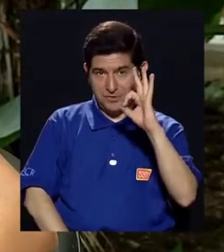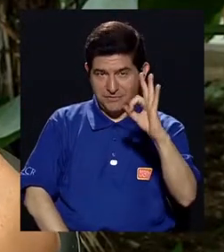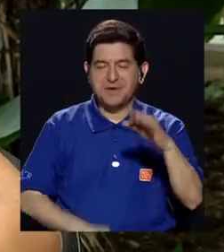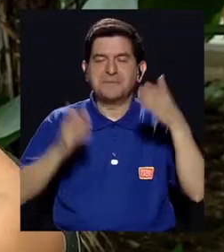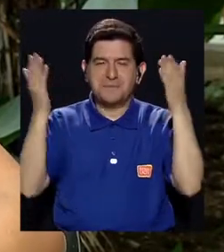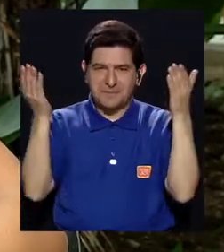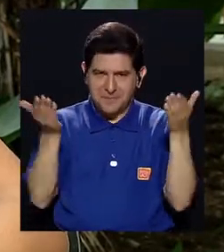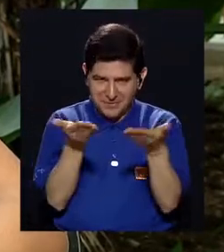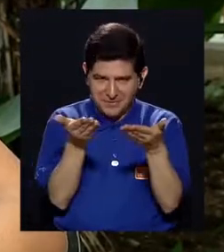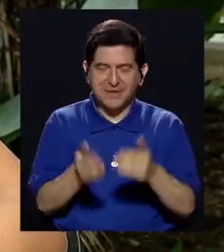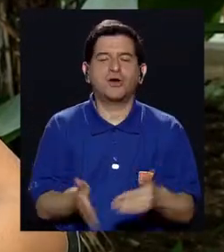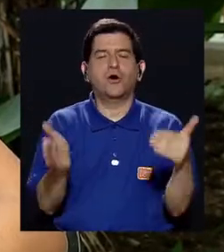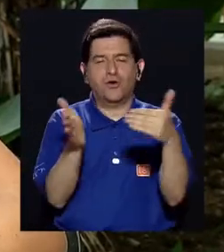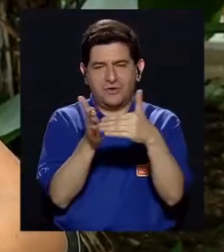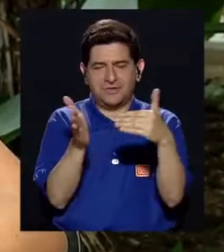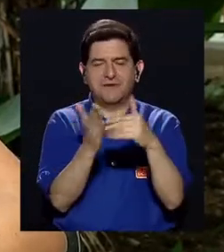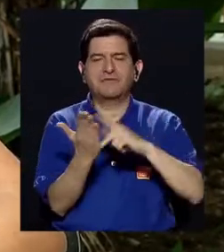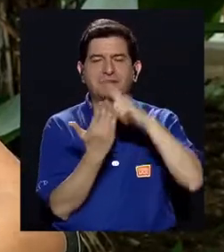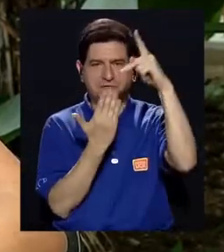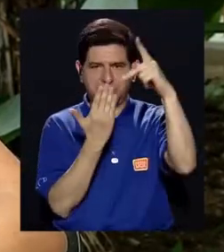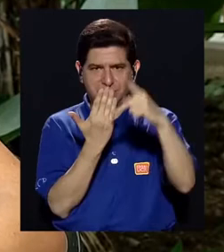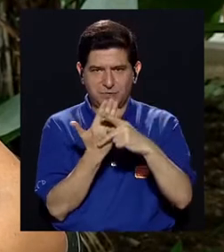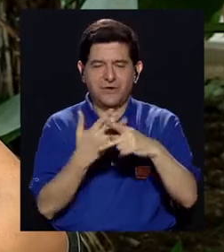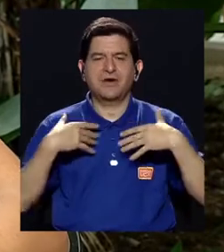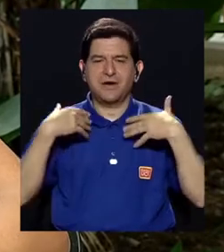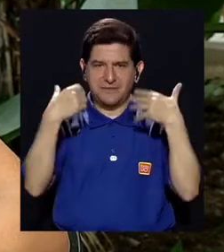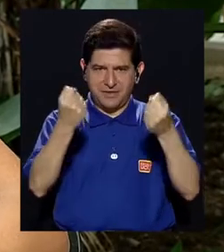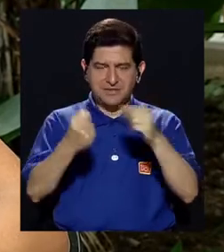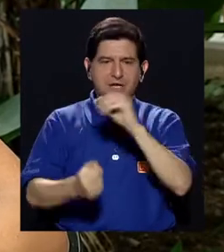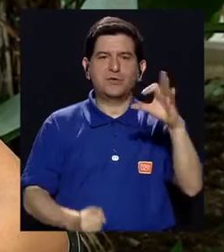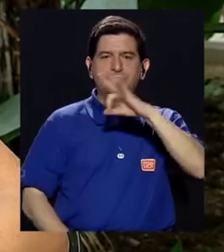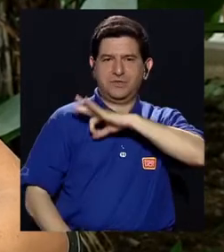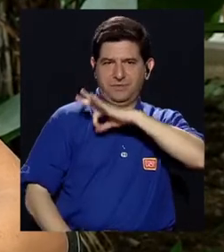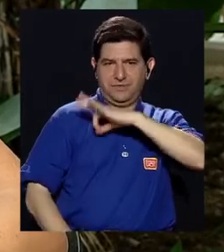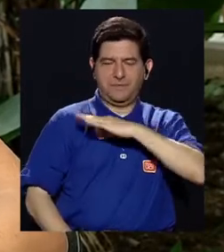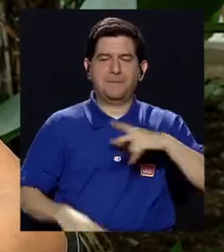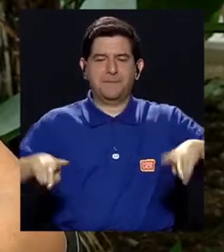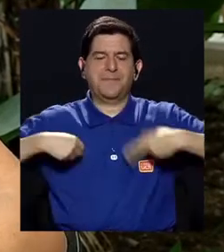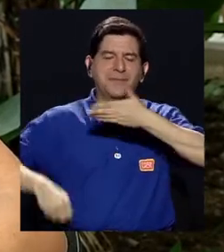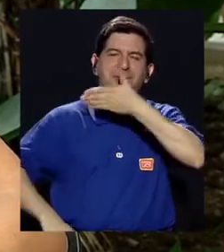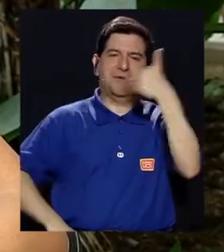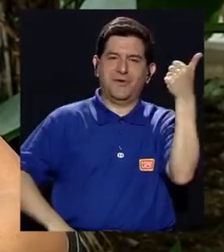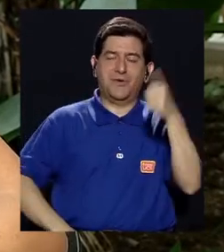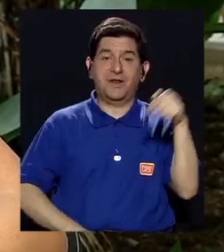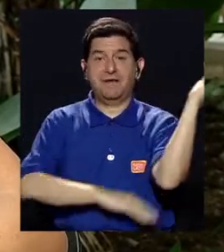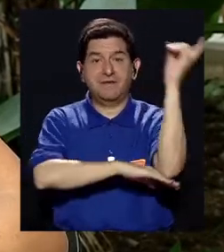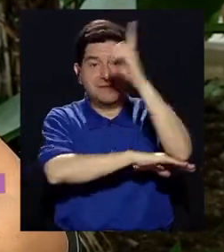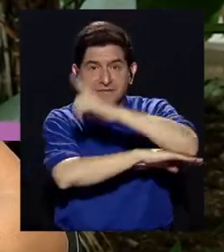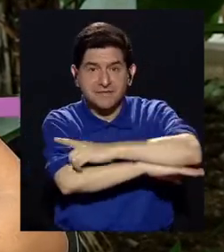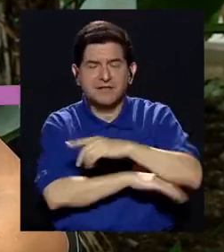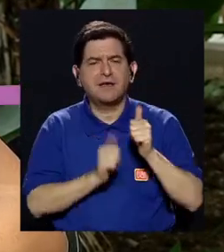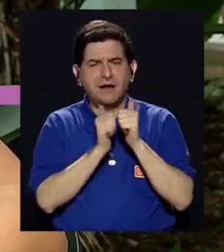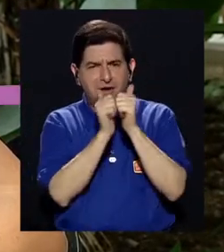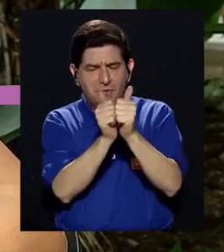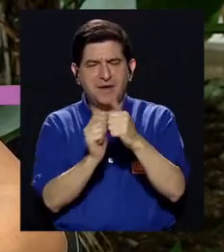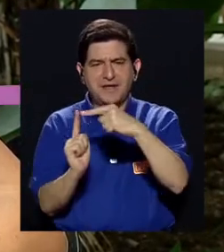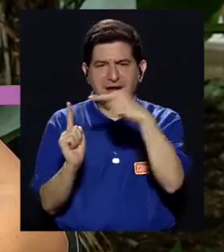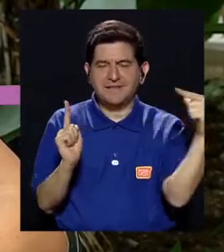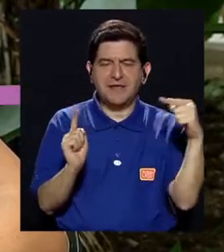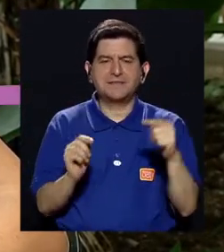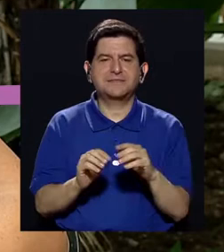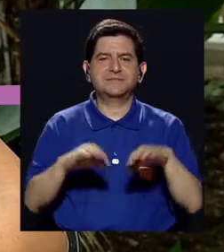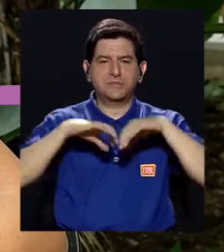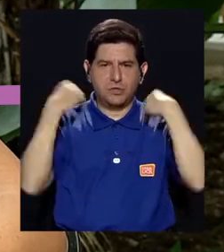¿qué tal? Bienvenidos y bienvenidas una vez más a su revista de salud y bienestar Vivir Mejor. El día de hoy les acompañamos desde